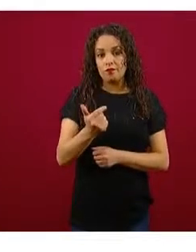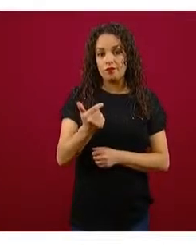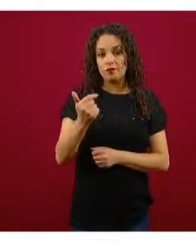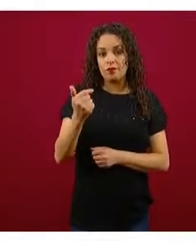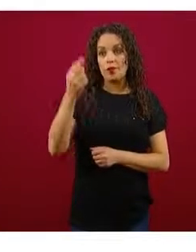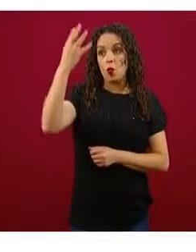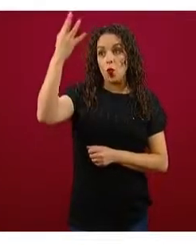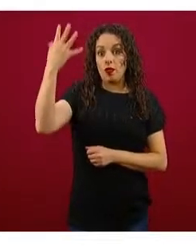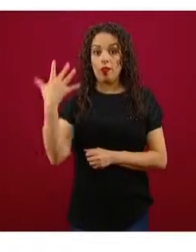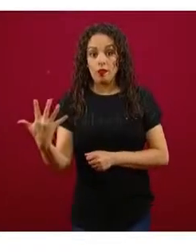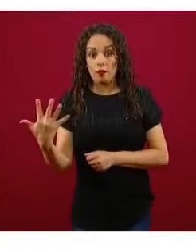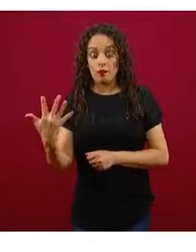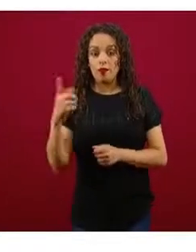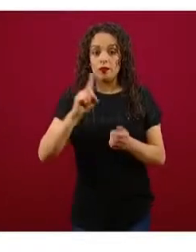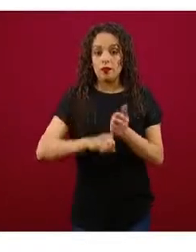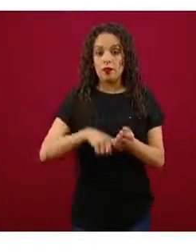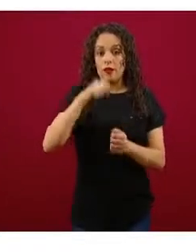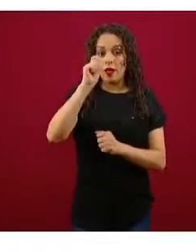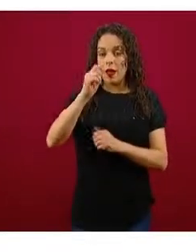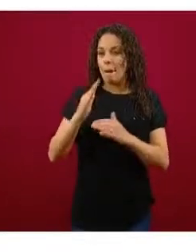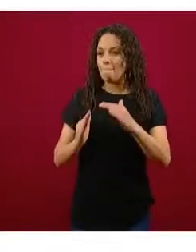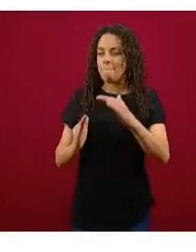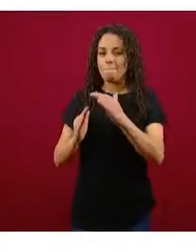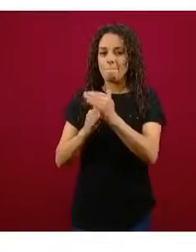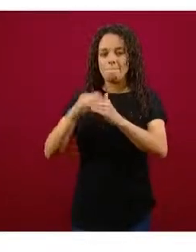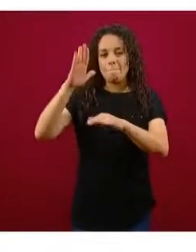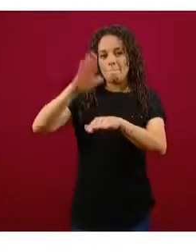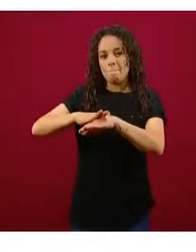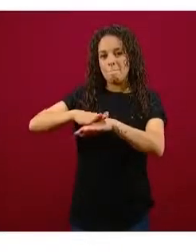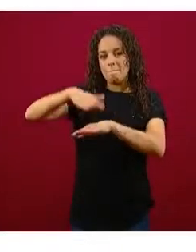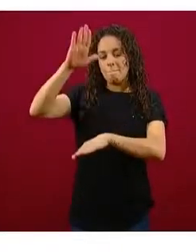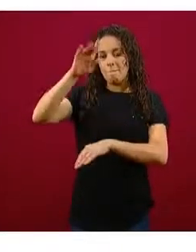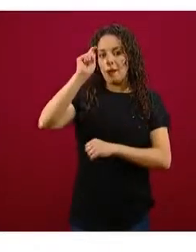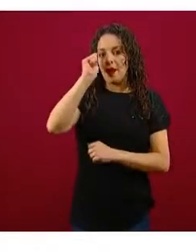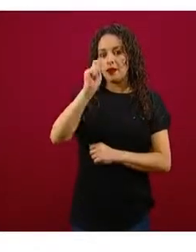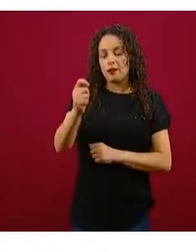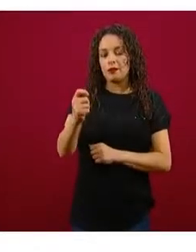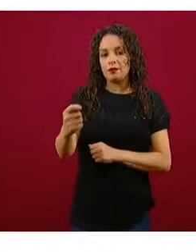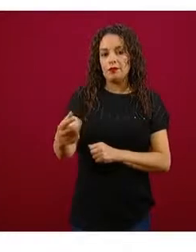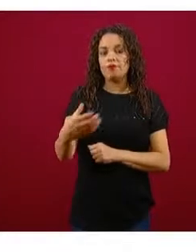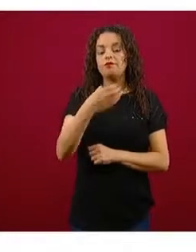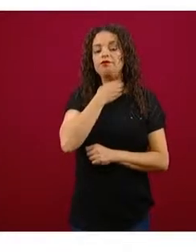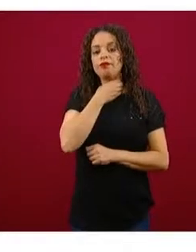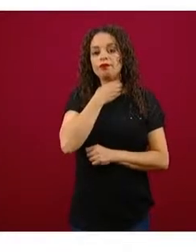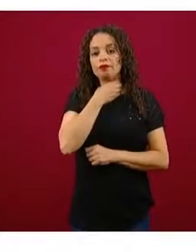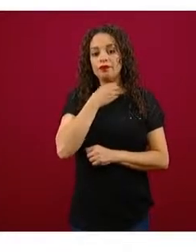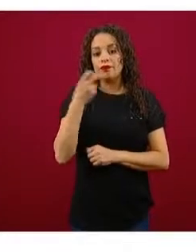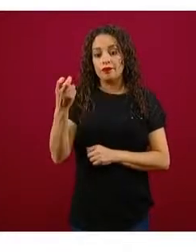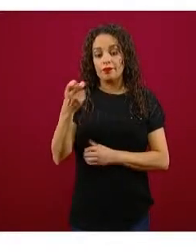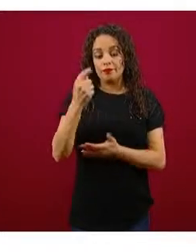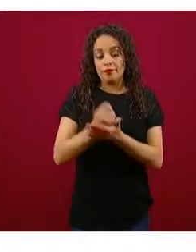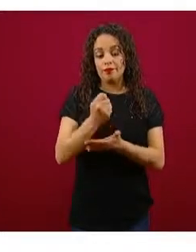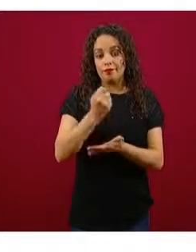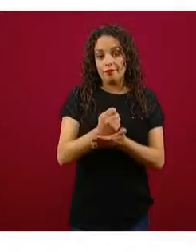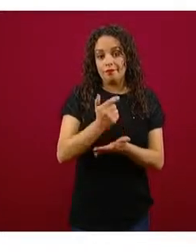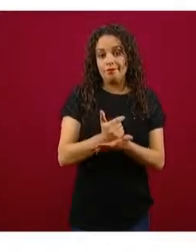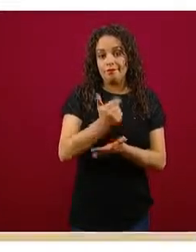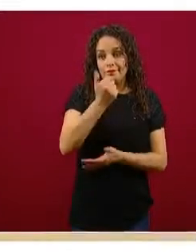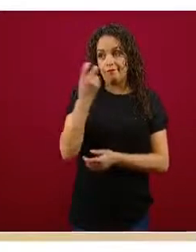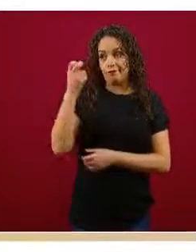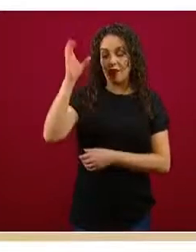4/5 del punto de máxima capacidad y ahí está Culiacán, terapia intensiva. La siguiente.